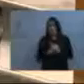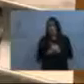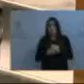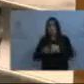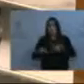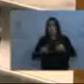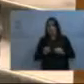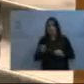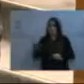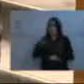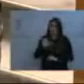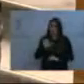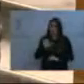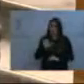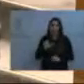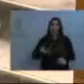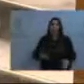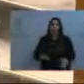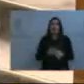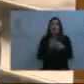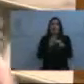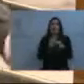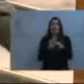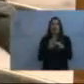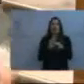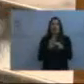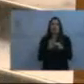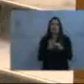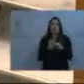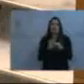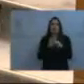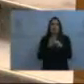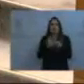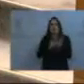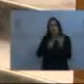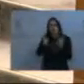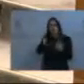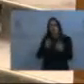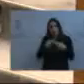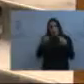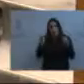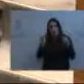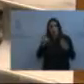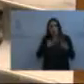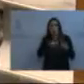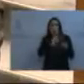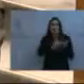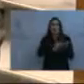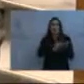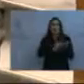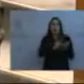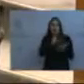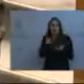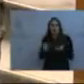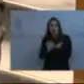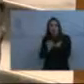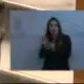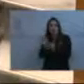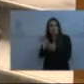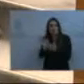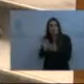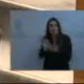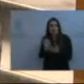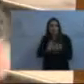directivas comunitarias relativas a la contratación pública y la contratación de determinados servicios